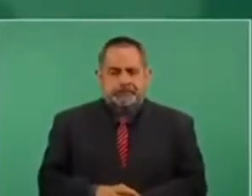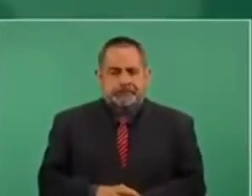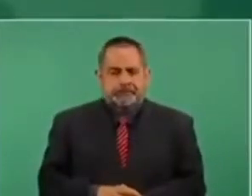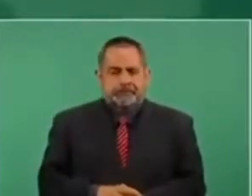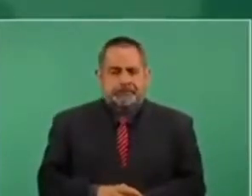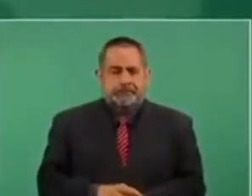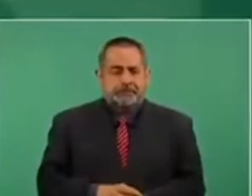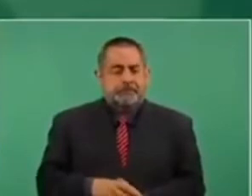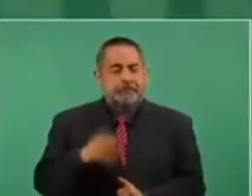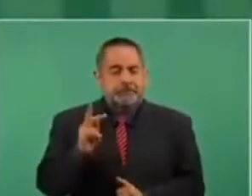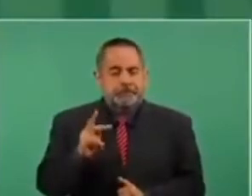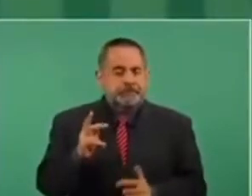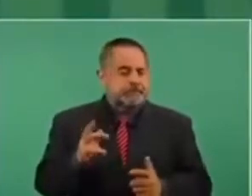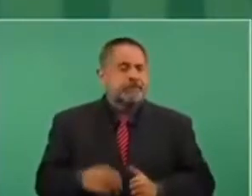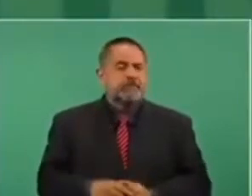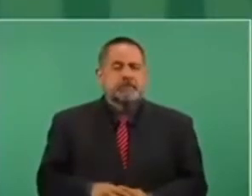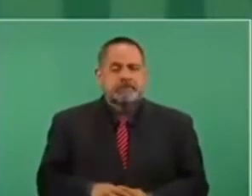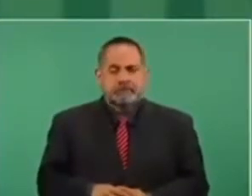Pero